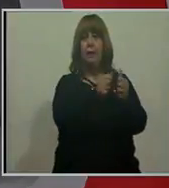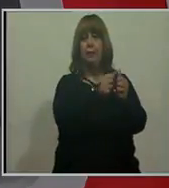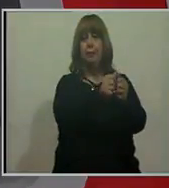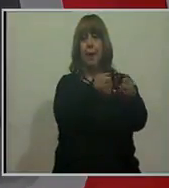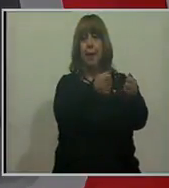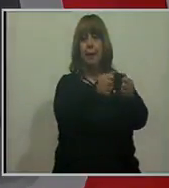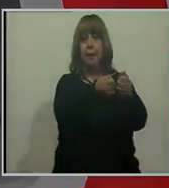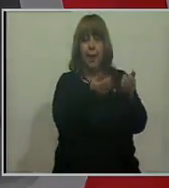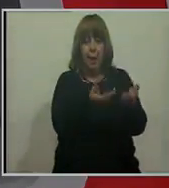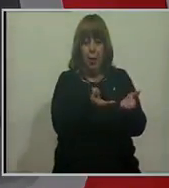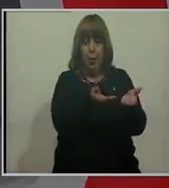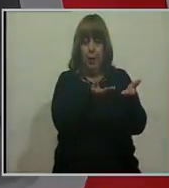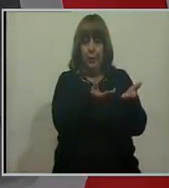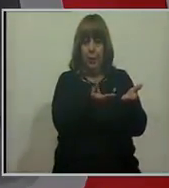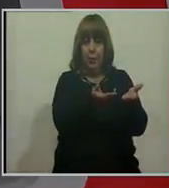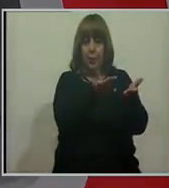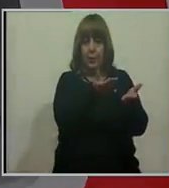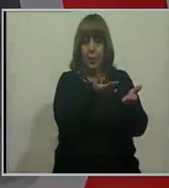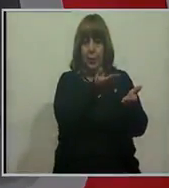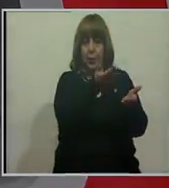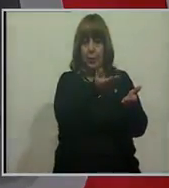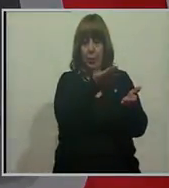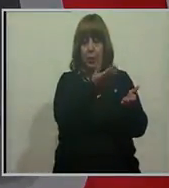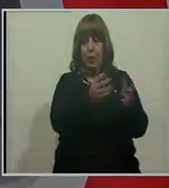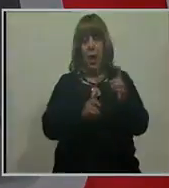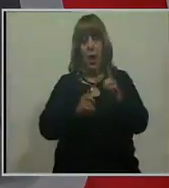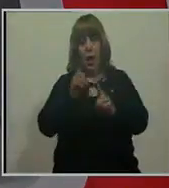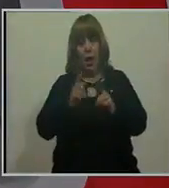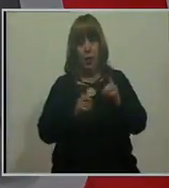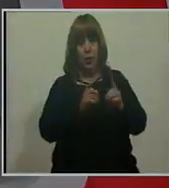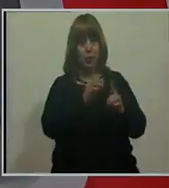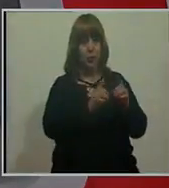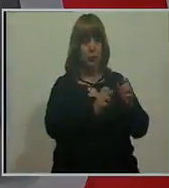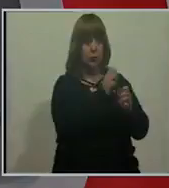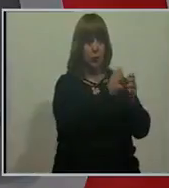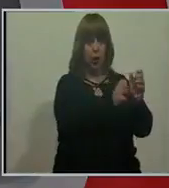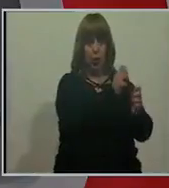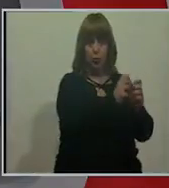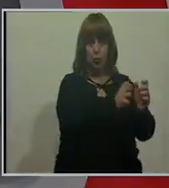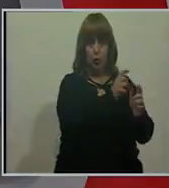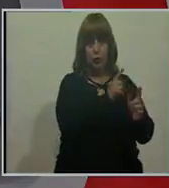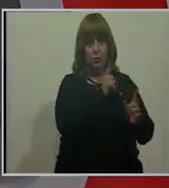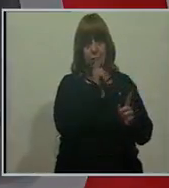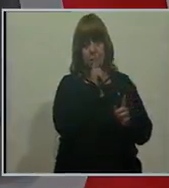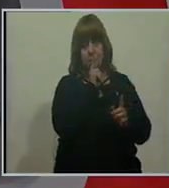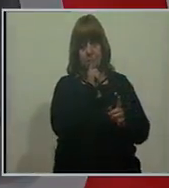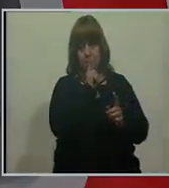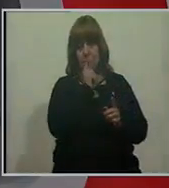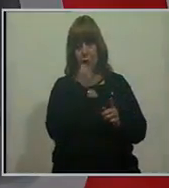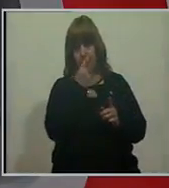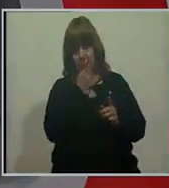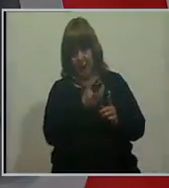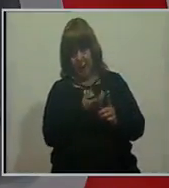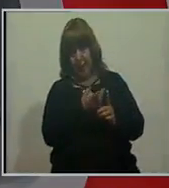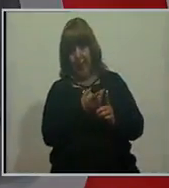están absorbiendo los mismos productores y se quedan callados y no... Porque si fuera por cada aumento de precio